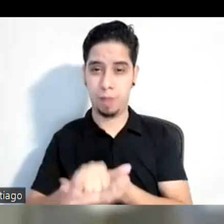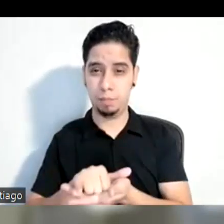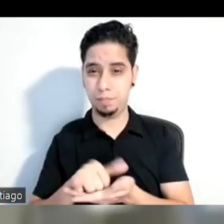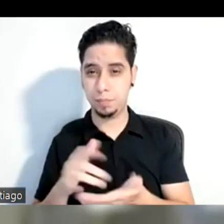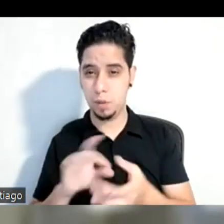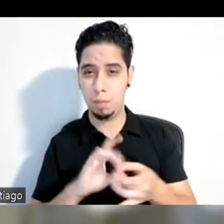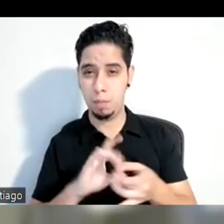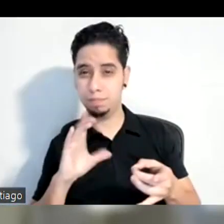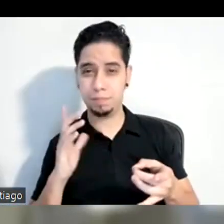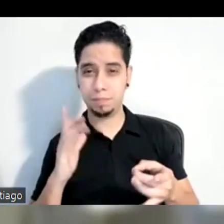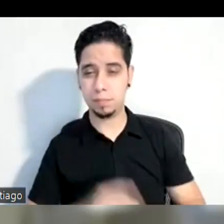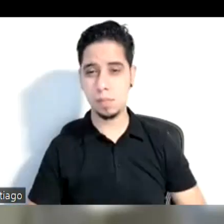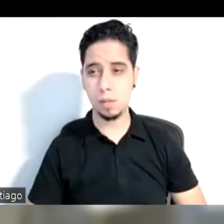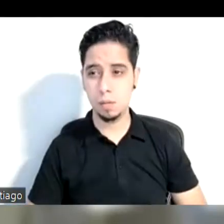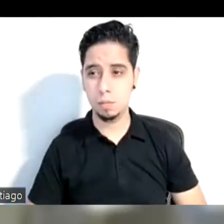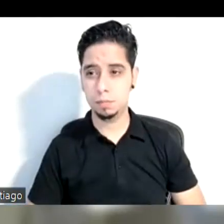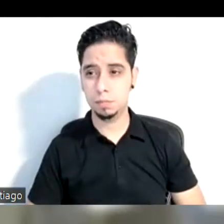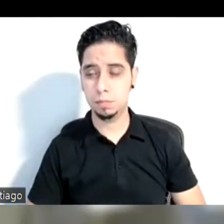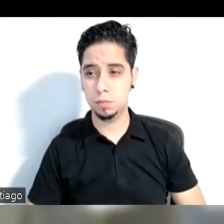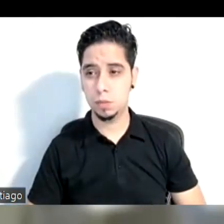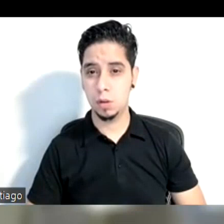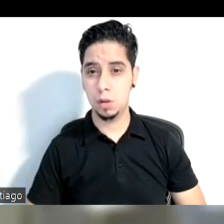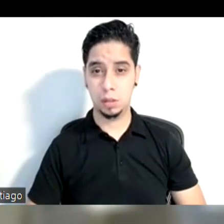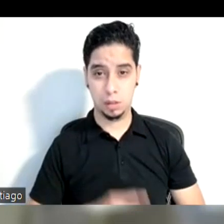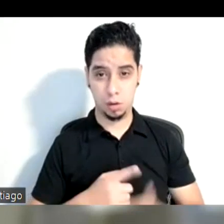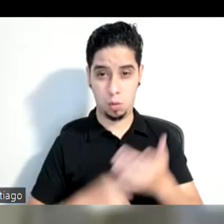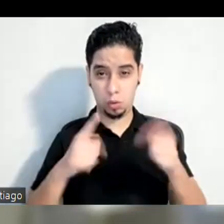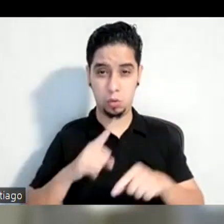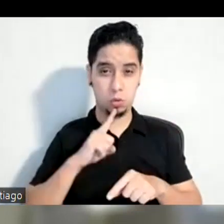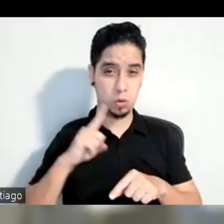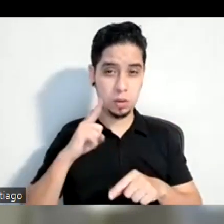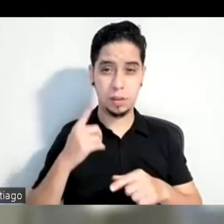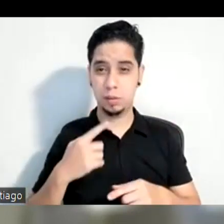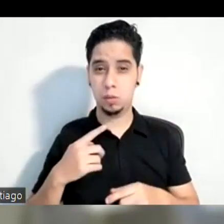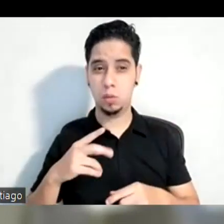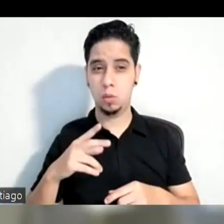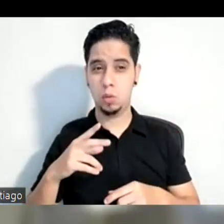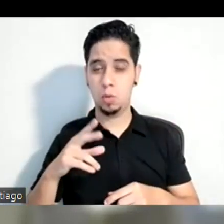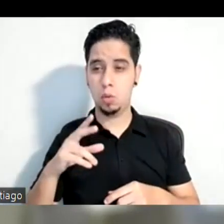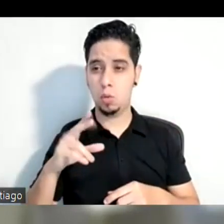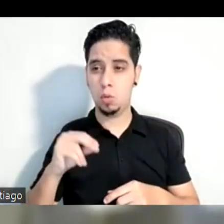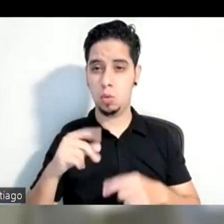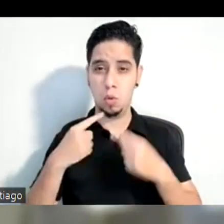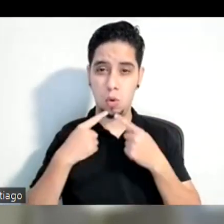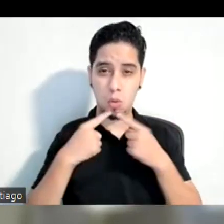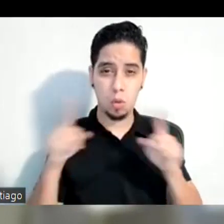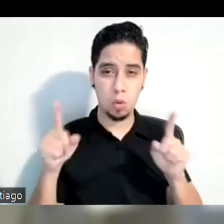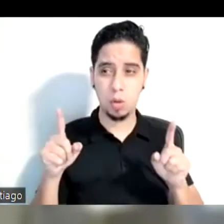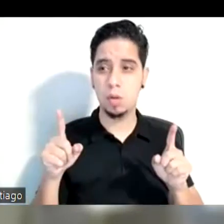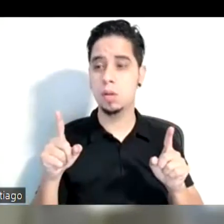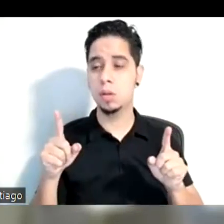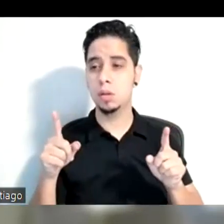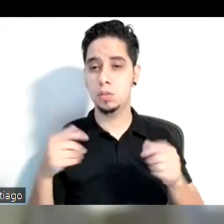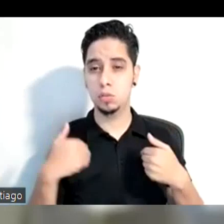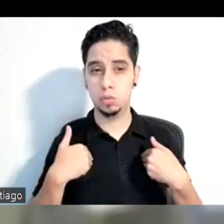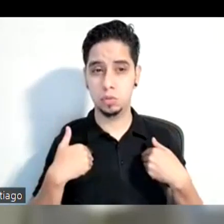llamada. Pero vamos a hacerlo, tú no tan out. Pero no digas nada, pero yo tengo una duda. Yo soy Juan Pedro, gratitud,